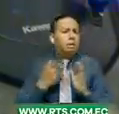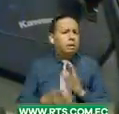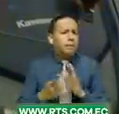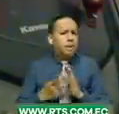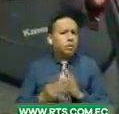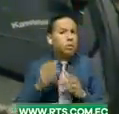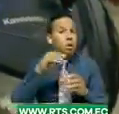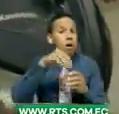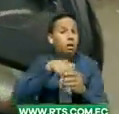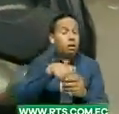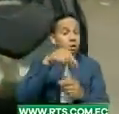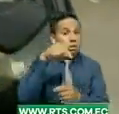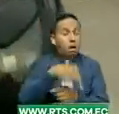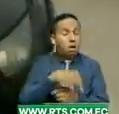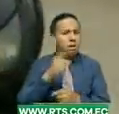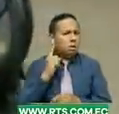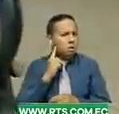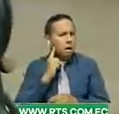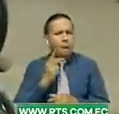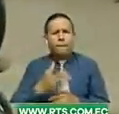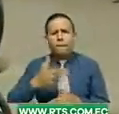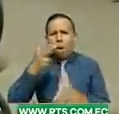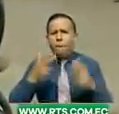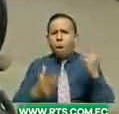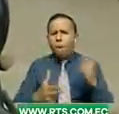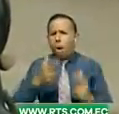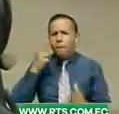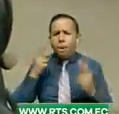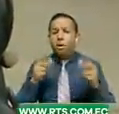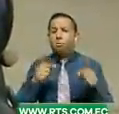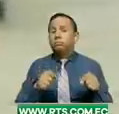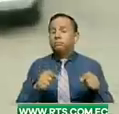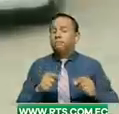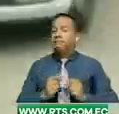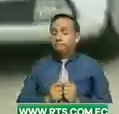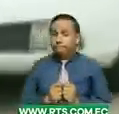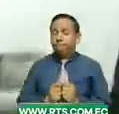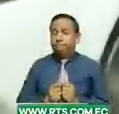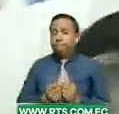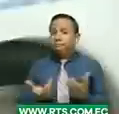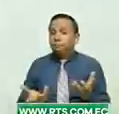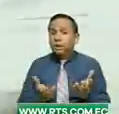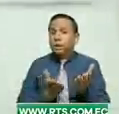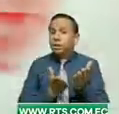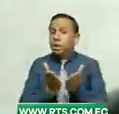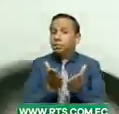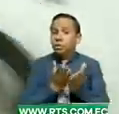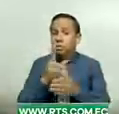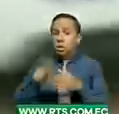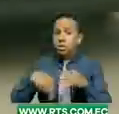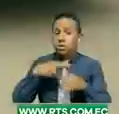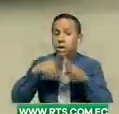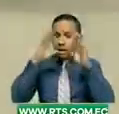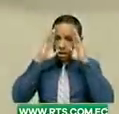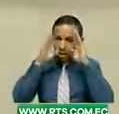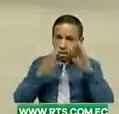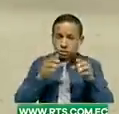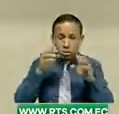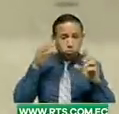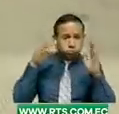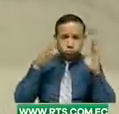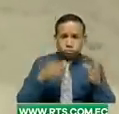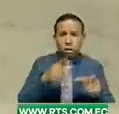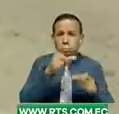unos disparos en ese centro de privación de libertad al norte de Guayaquil. El Servicio Nacional de Atención Integral a Personas